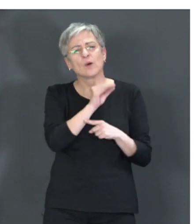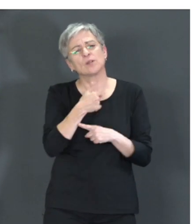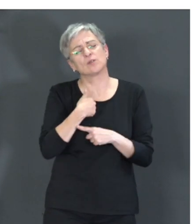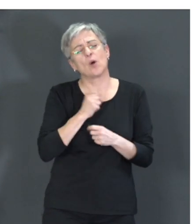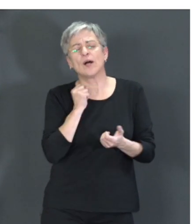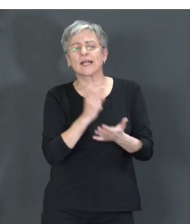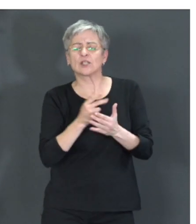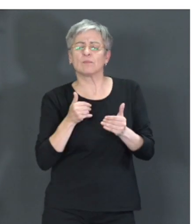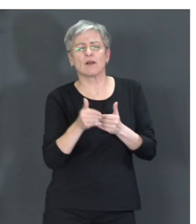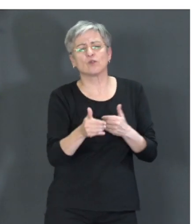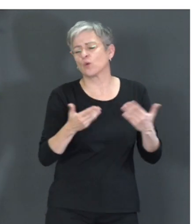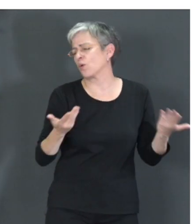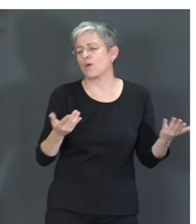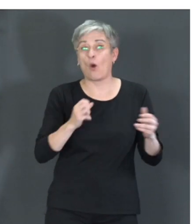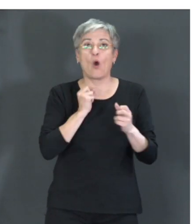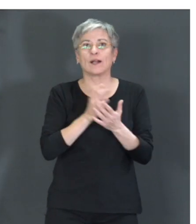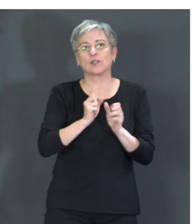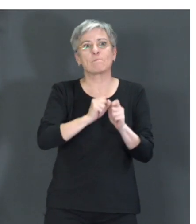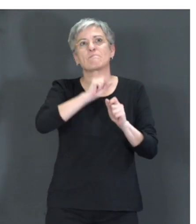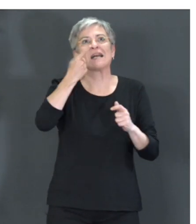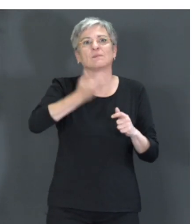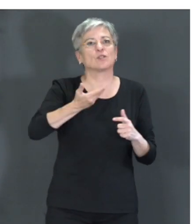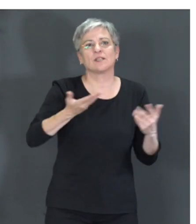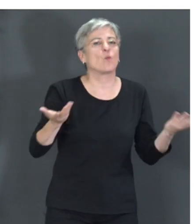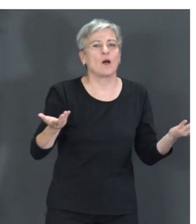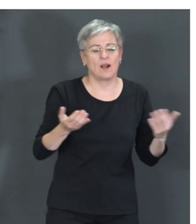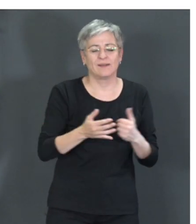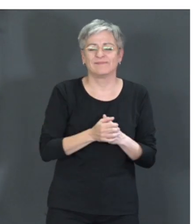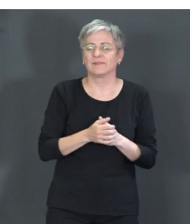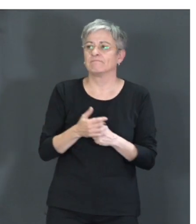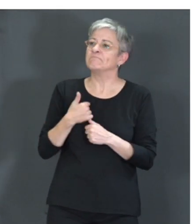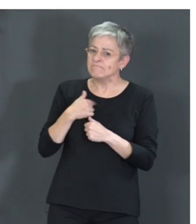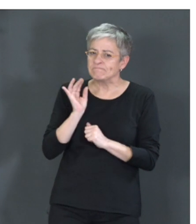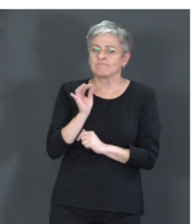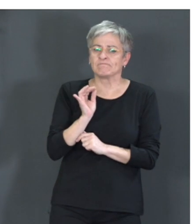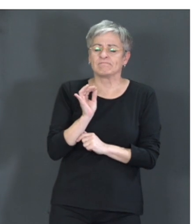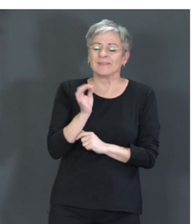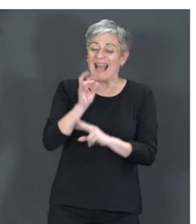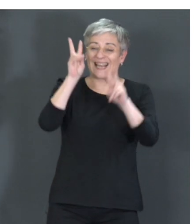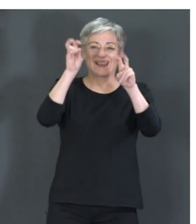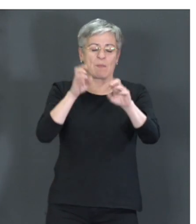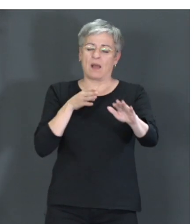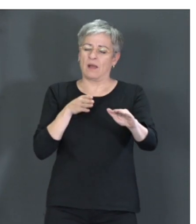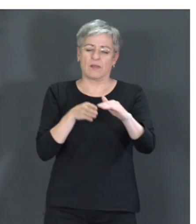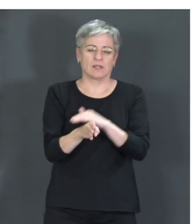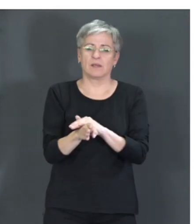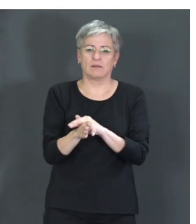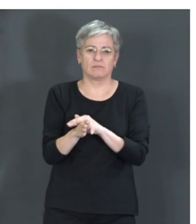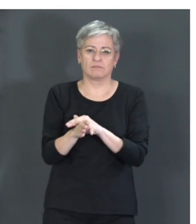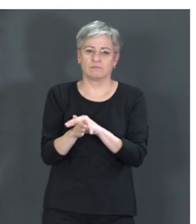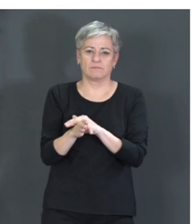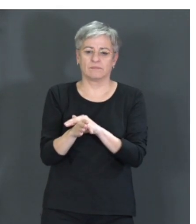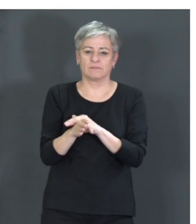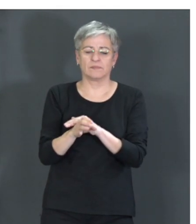retos para el futuro, o el reto más importante? Medio minutito. Sí, el tema de la accesibilidad para mí